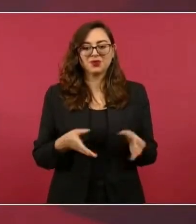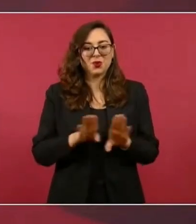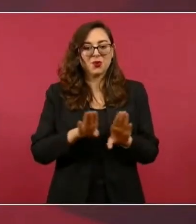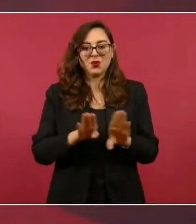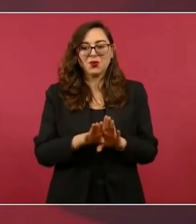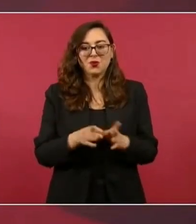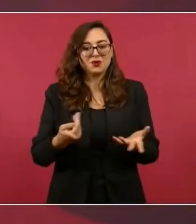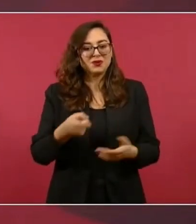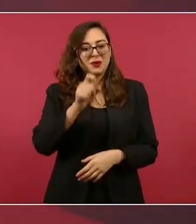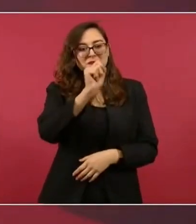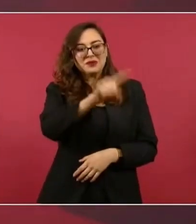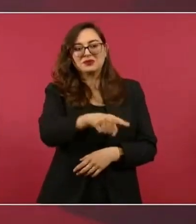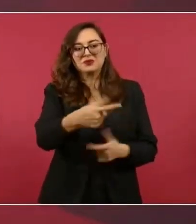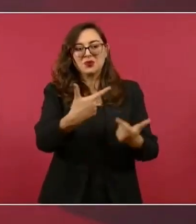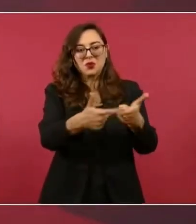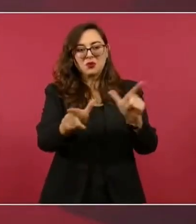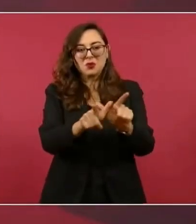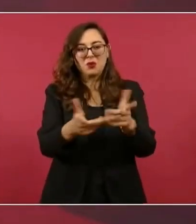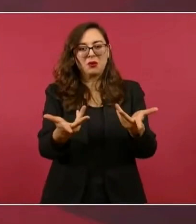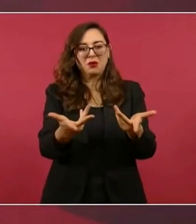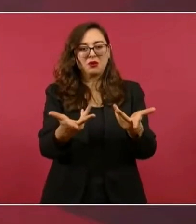contubernio así,